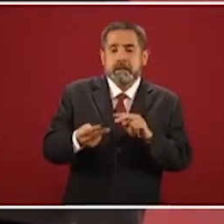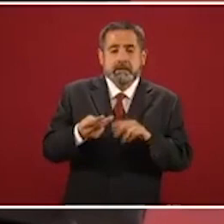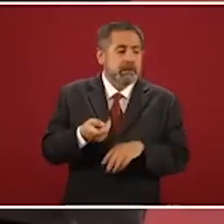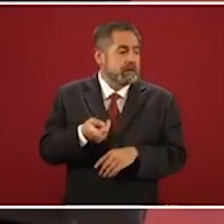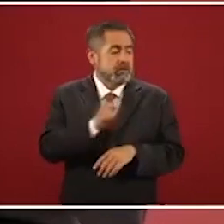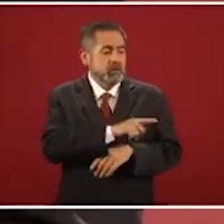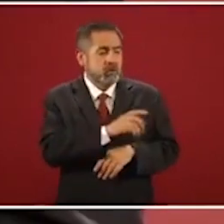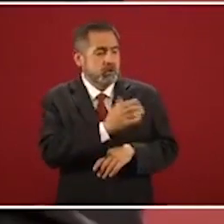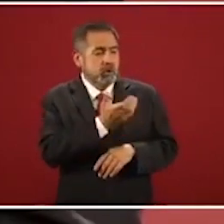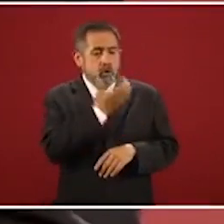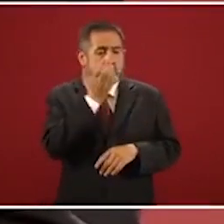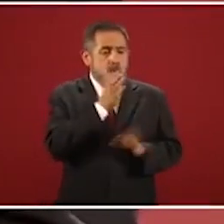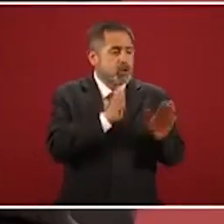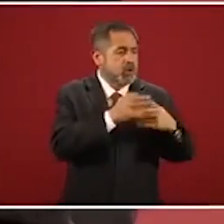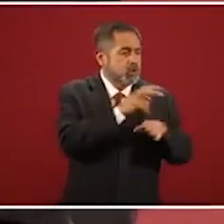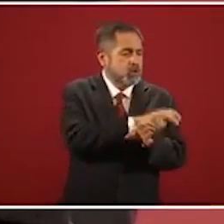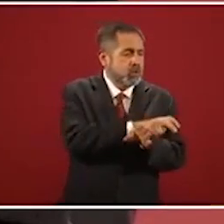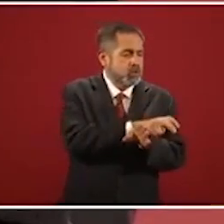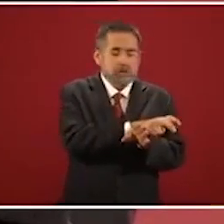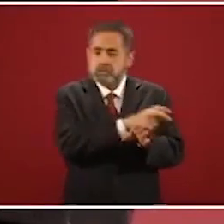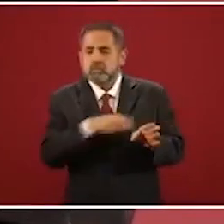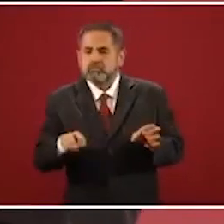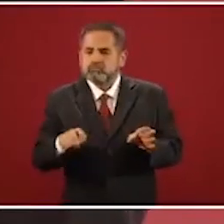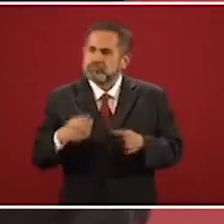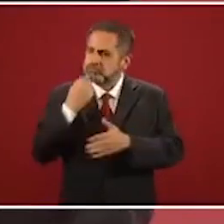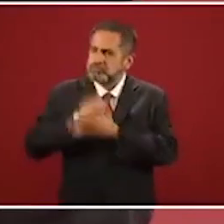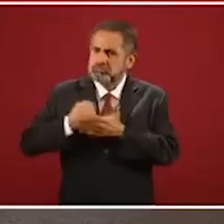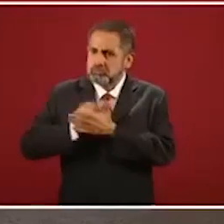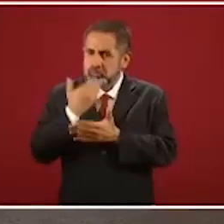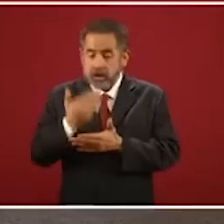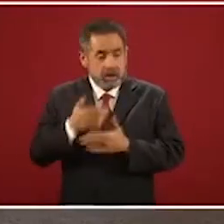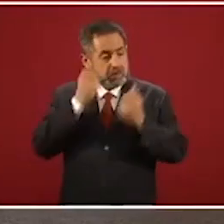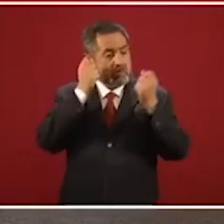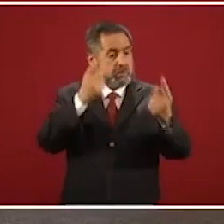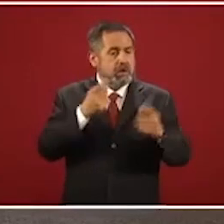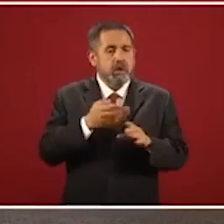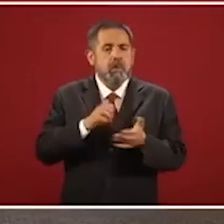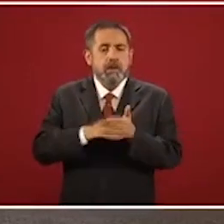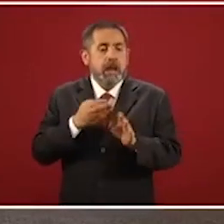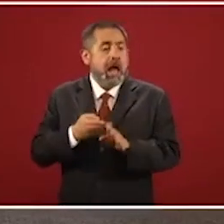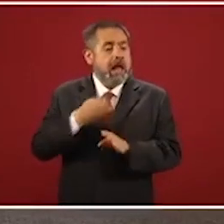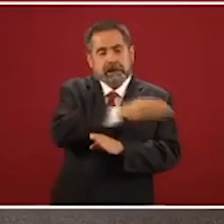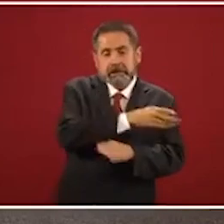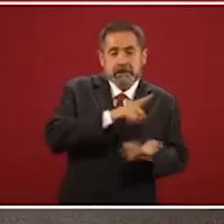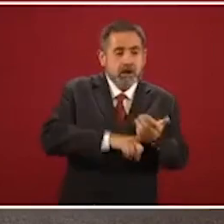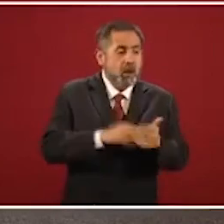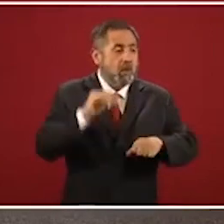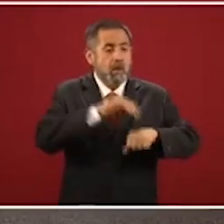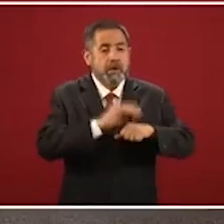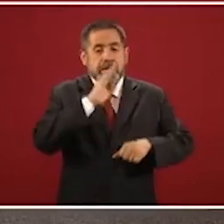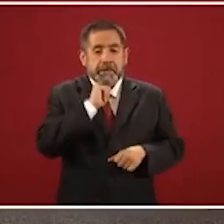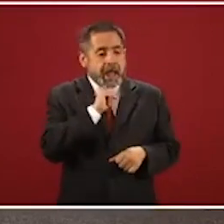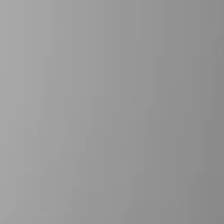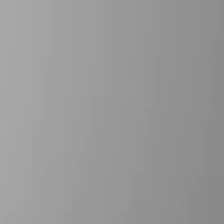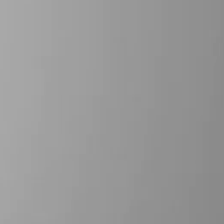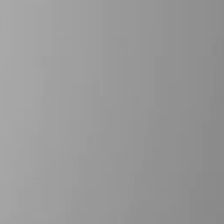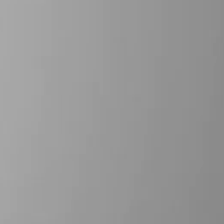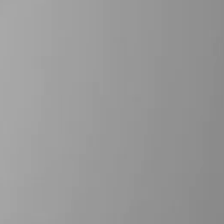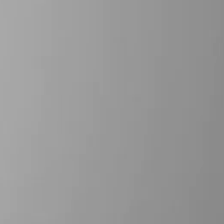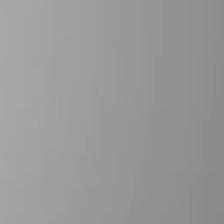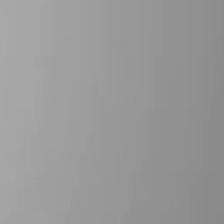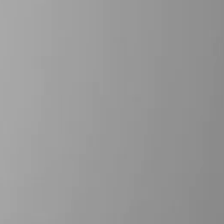personal médico para vacunar a más personas en estos días vamos a incrementar el número de vacunados diarios dijo el mandatario